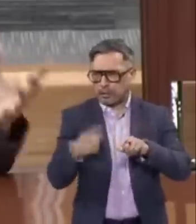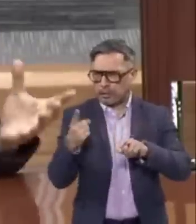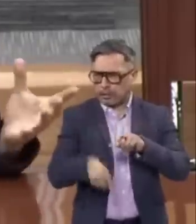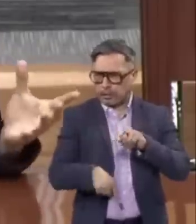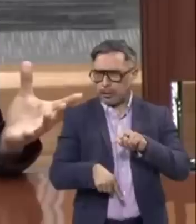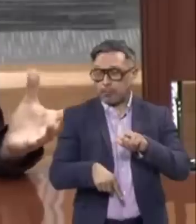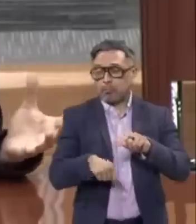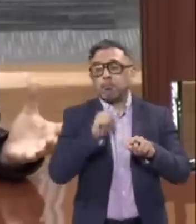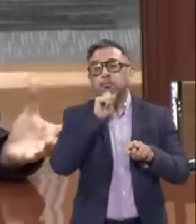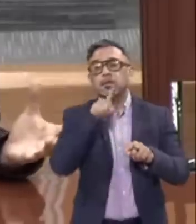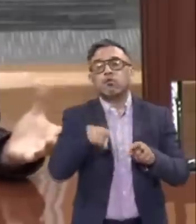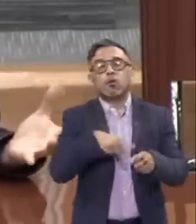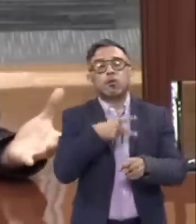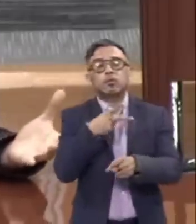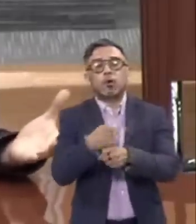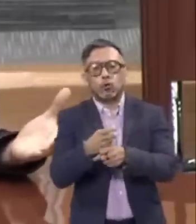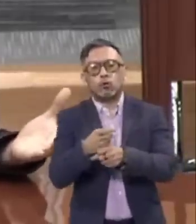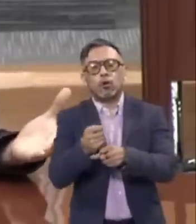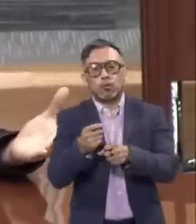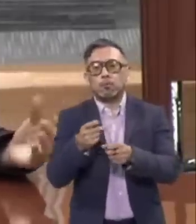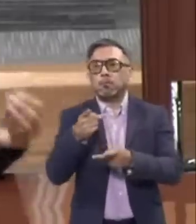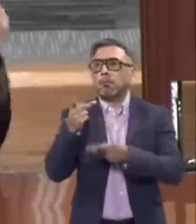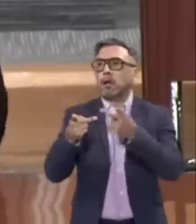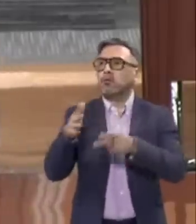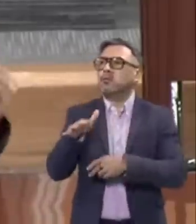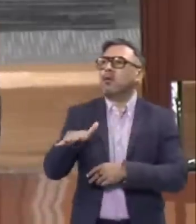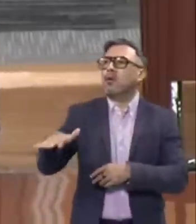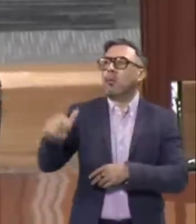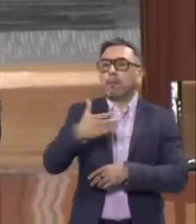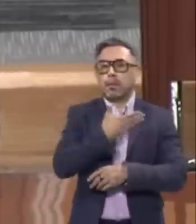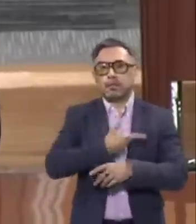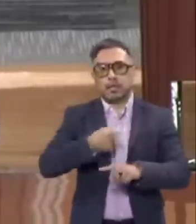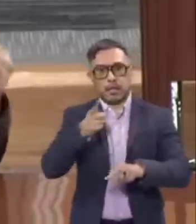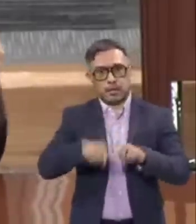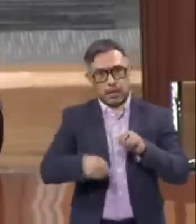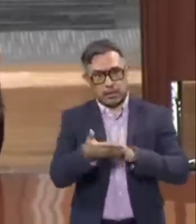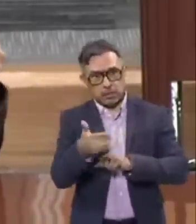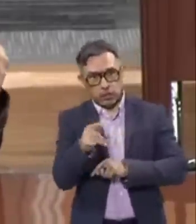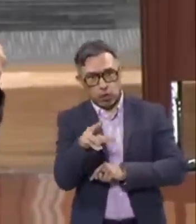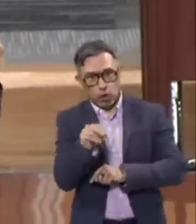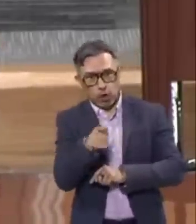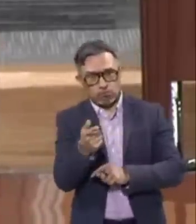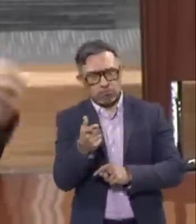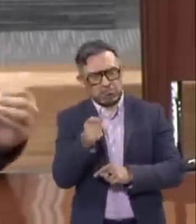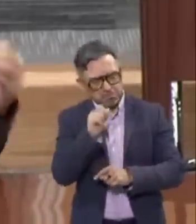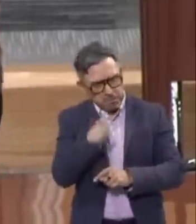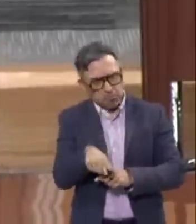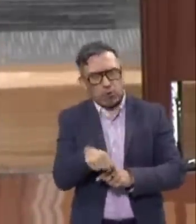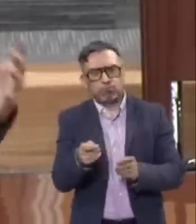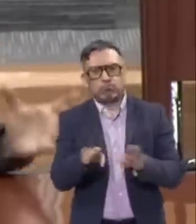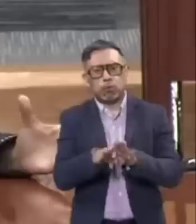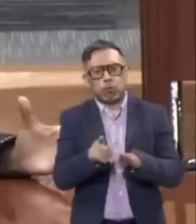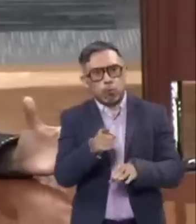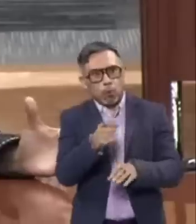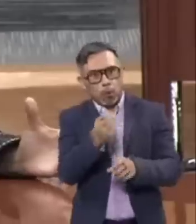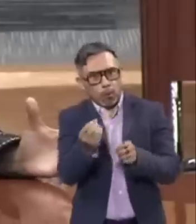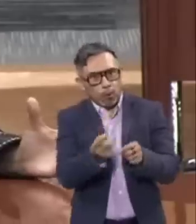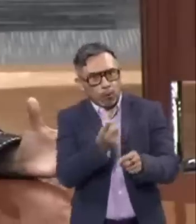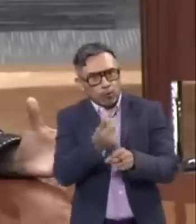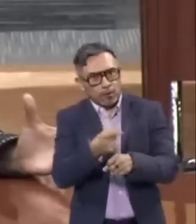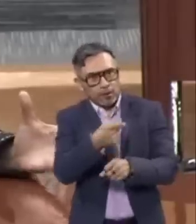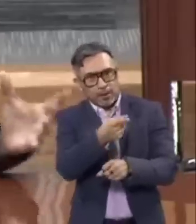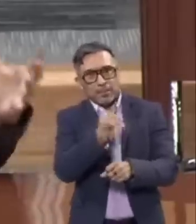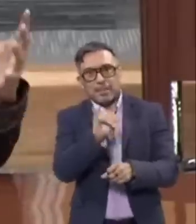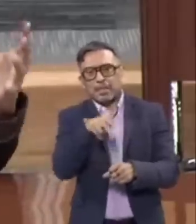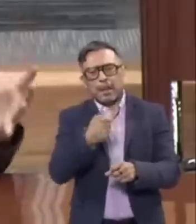la consulta popular de revocación de mandato. Tuvo la oportunidad histórica de pasar a la historia como el